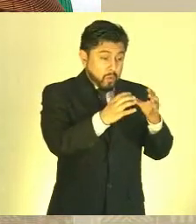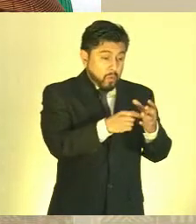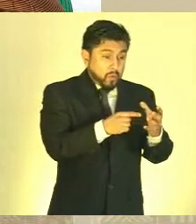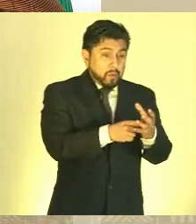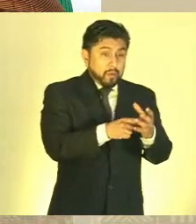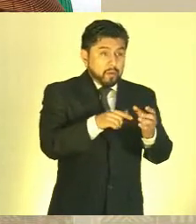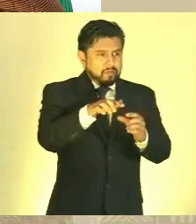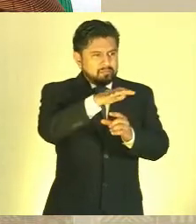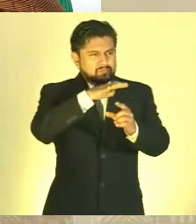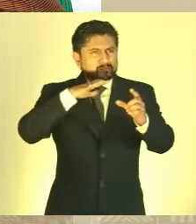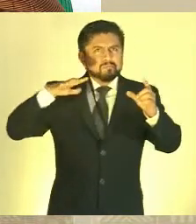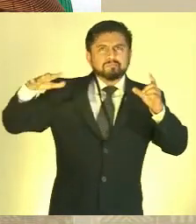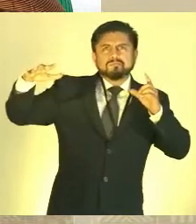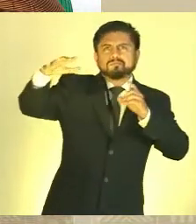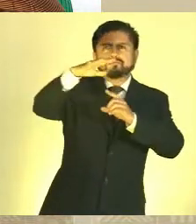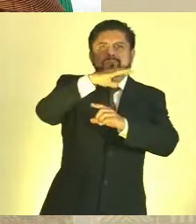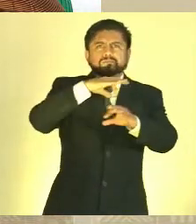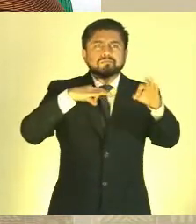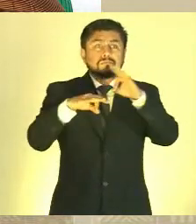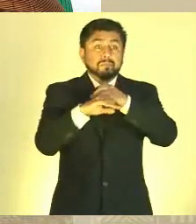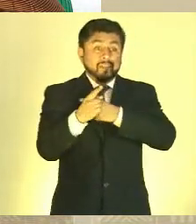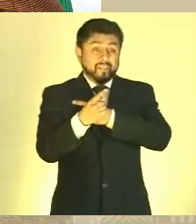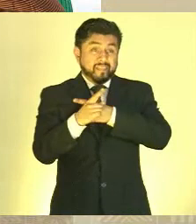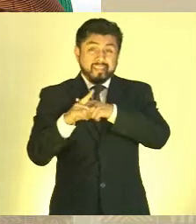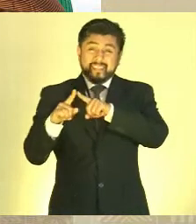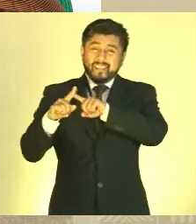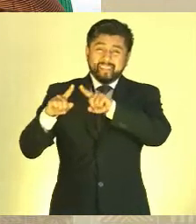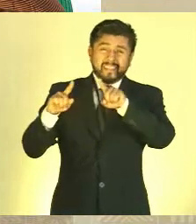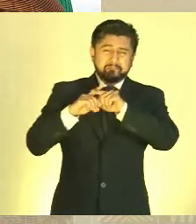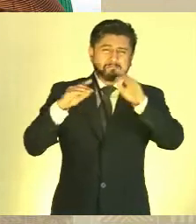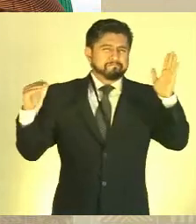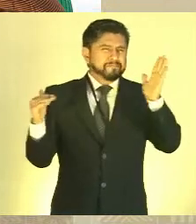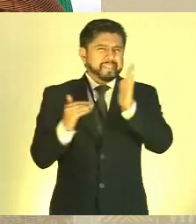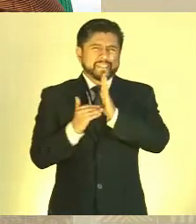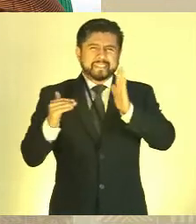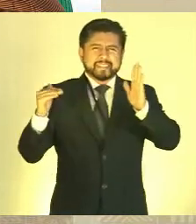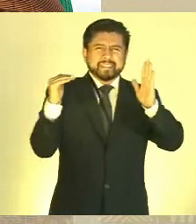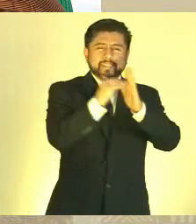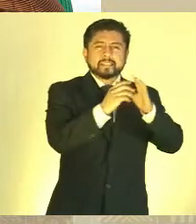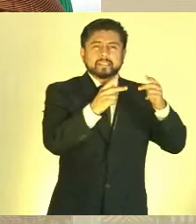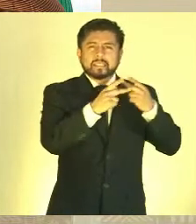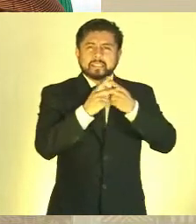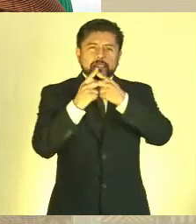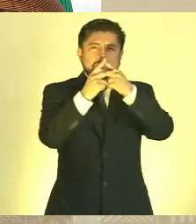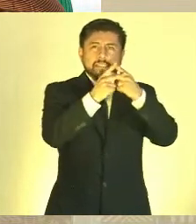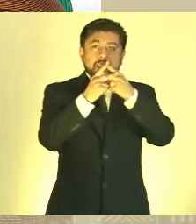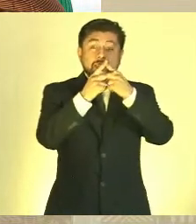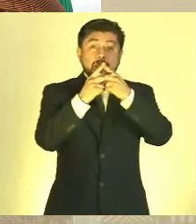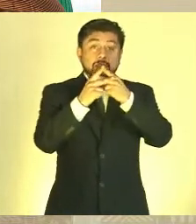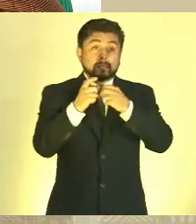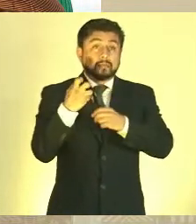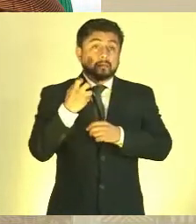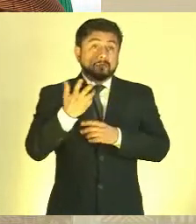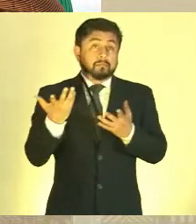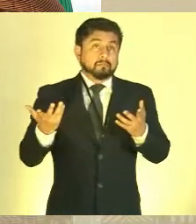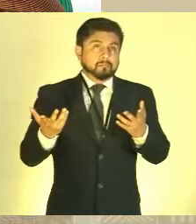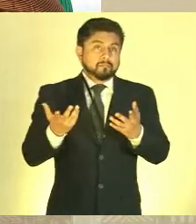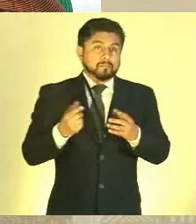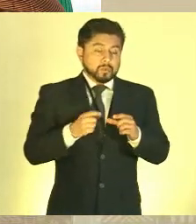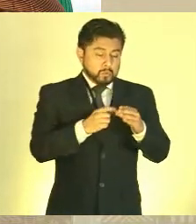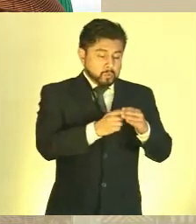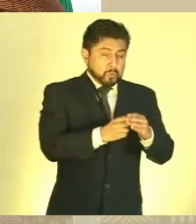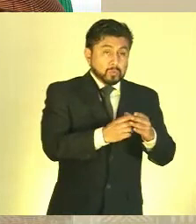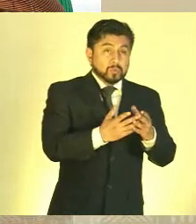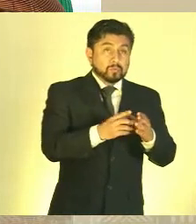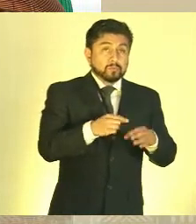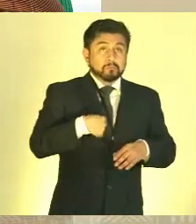solar, entre 100 billones de estrellas simplemente de nuestra galaxia, ¿no? Y